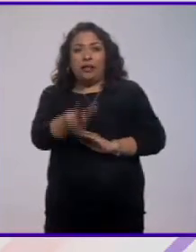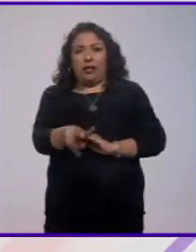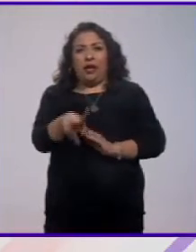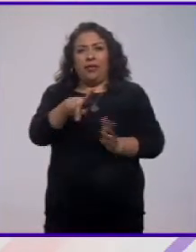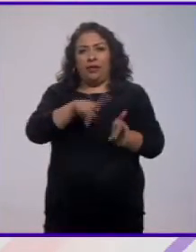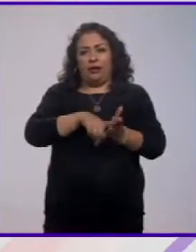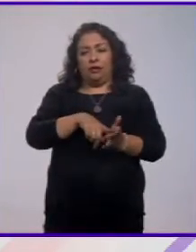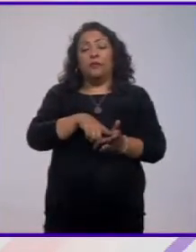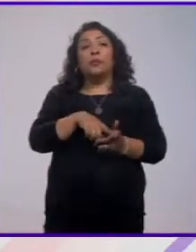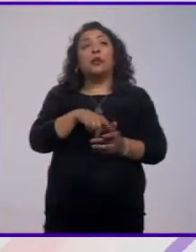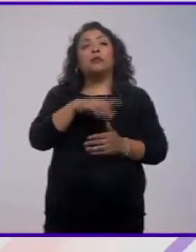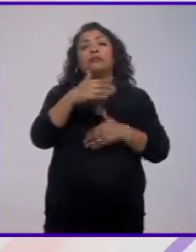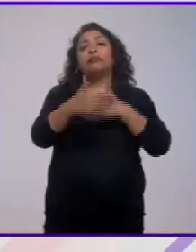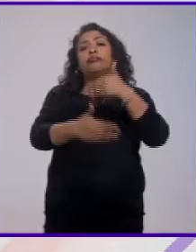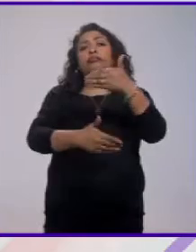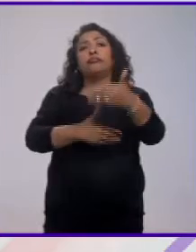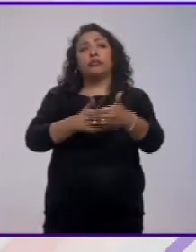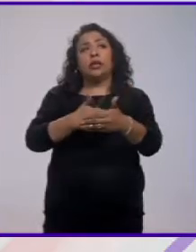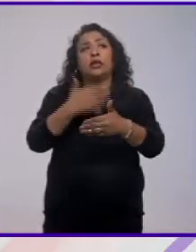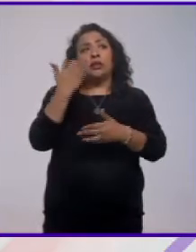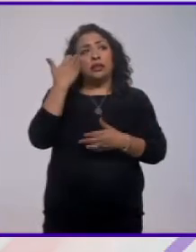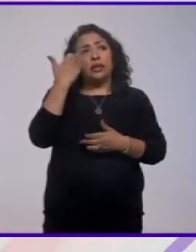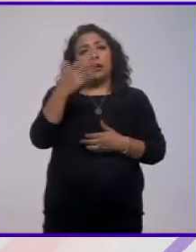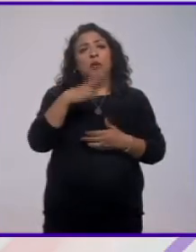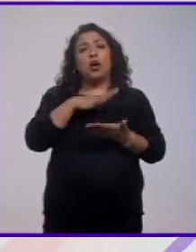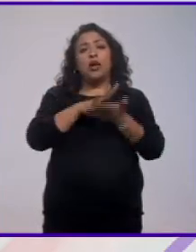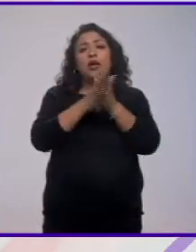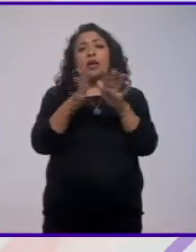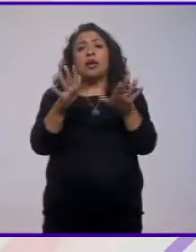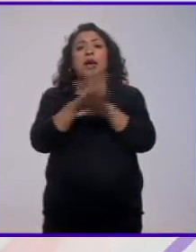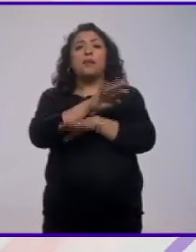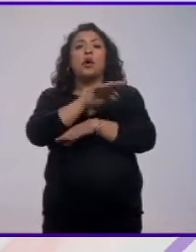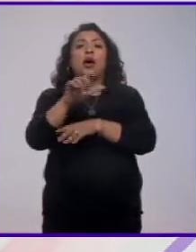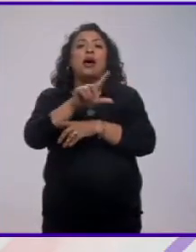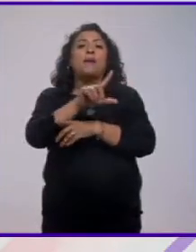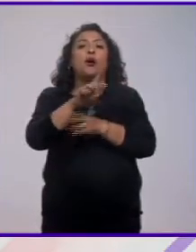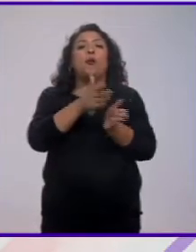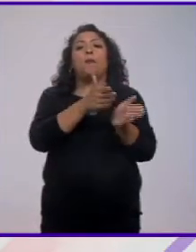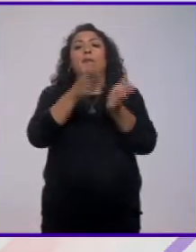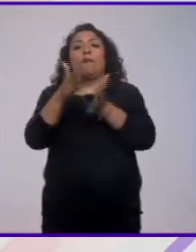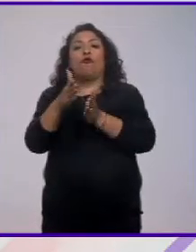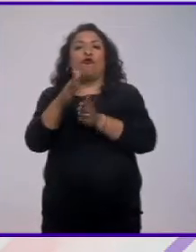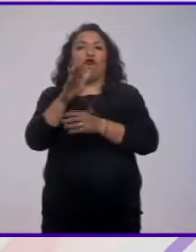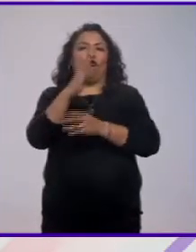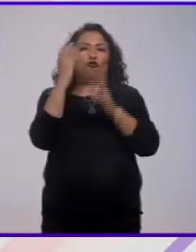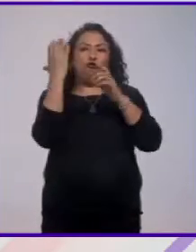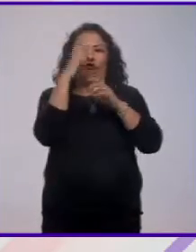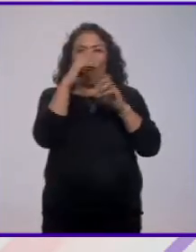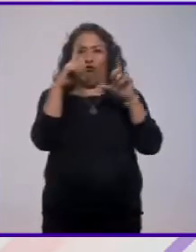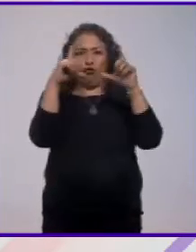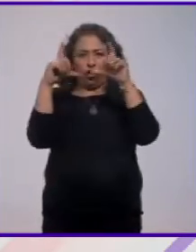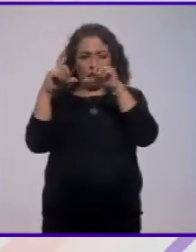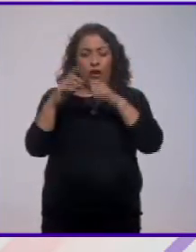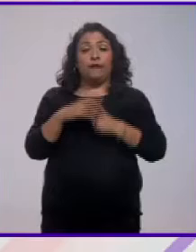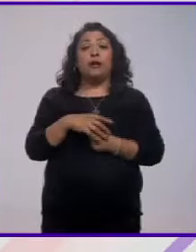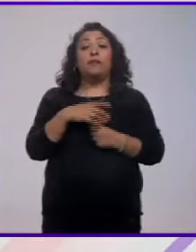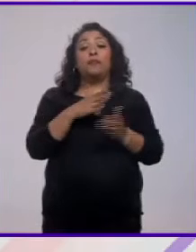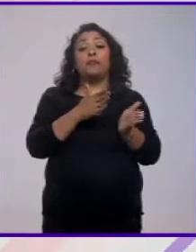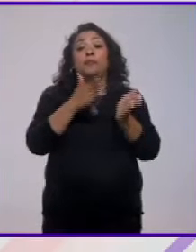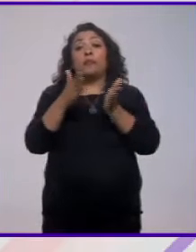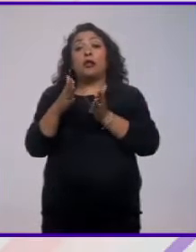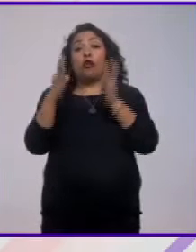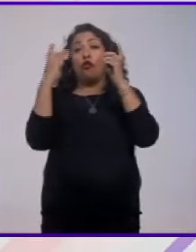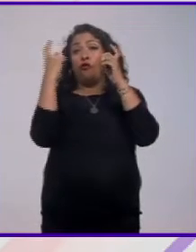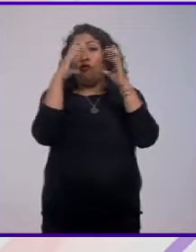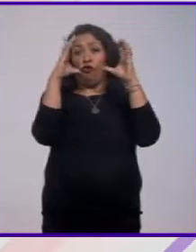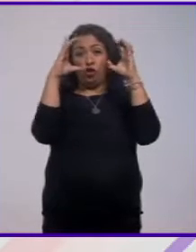realidad. Pero con el paso del tiempo, hubo una transición hacia la posfotografía. La posfotografía lo que está haciendo